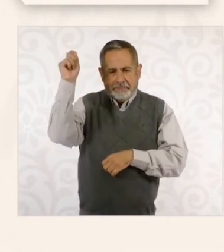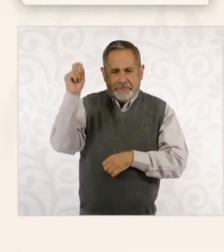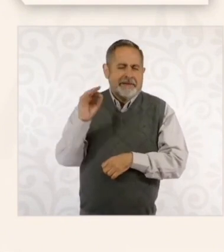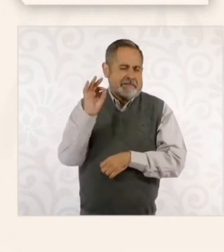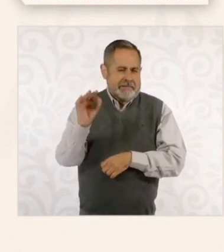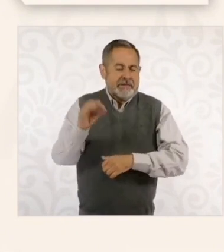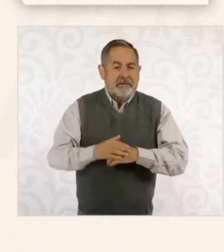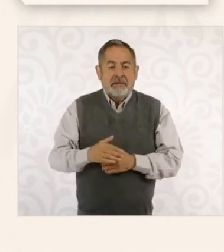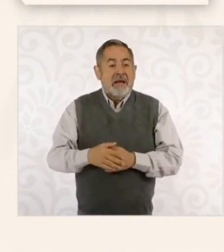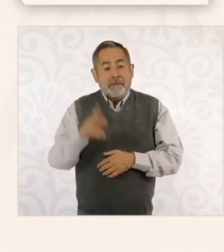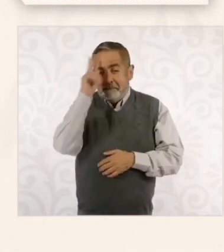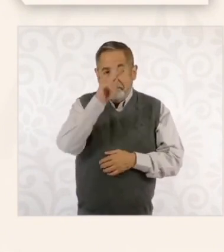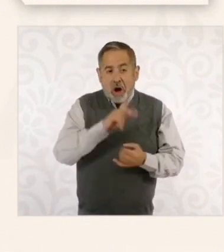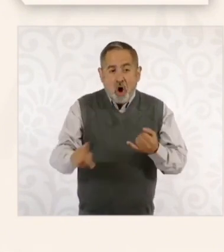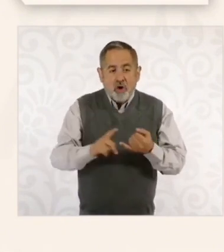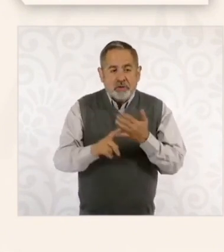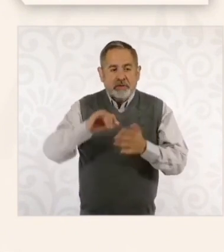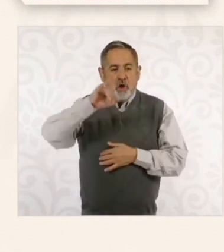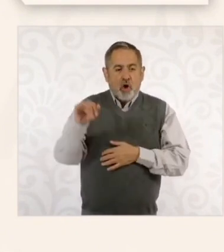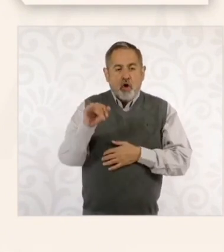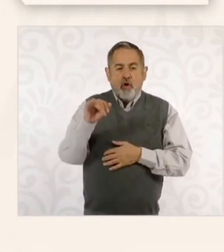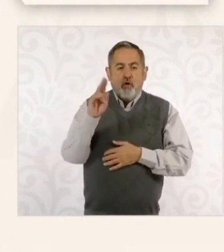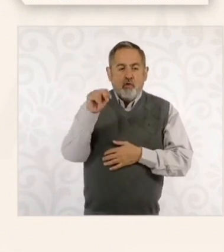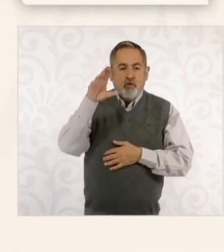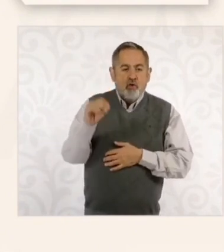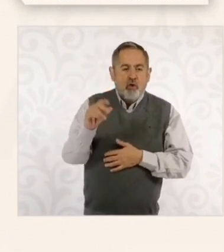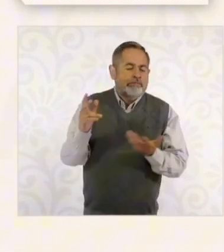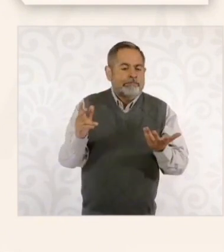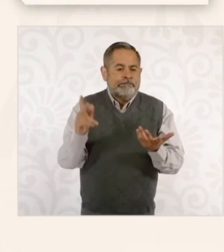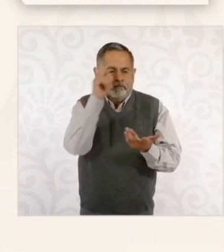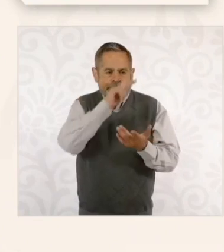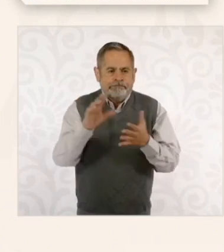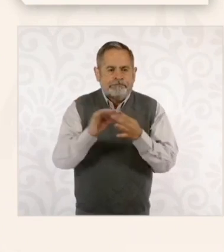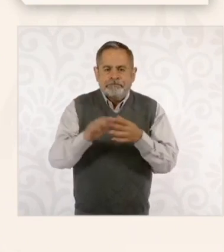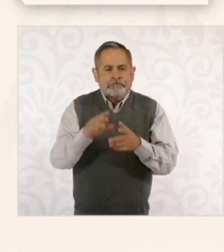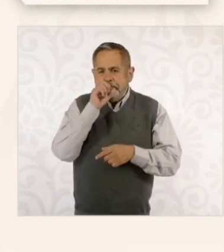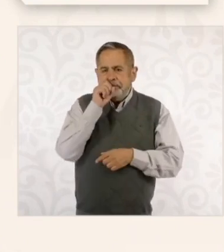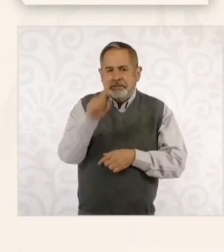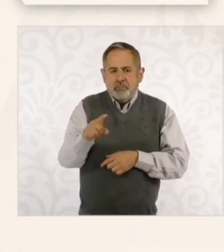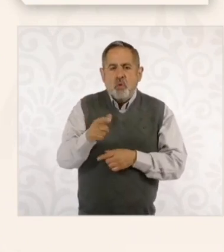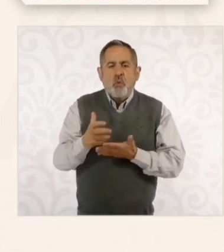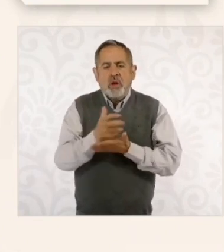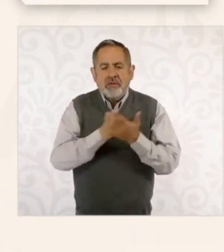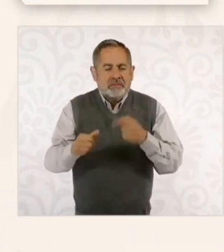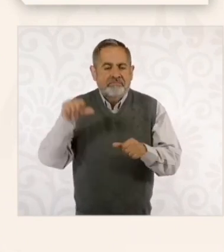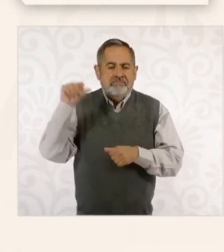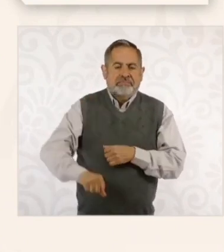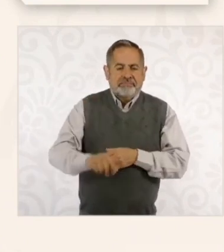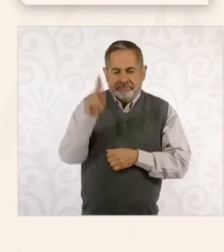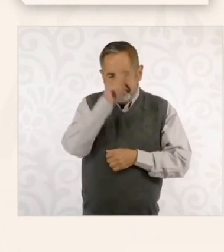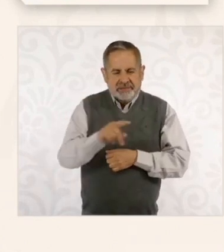menos da es la remesadora Humcon, 7,066,74 con este mismo ejercicio. Le vamos a poner un